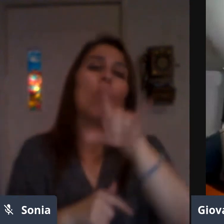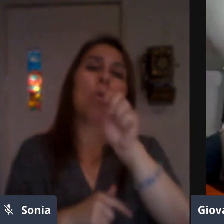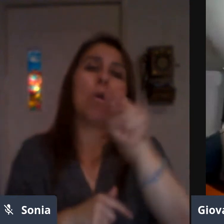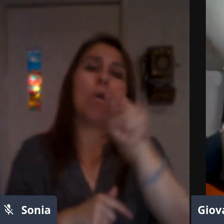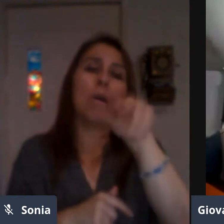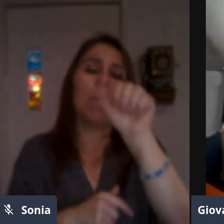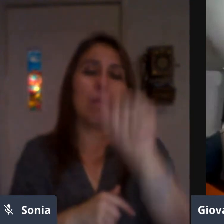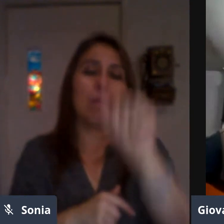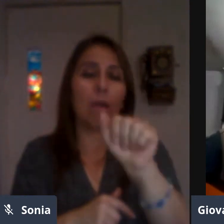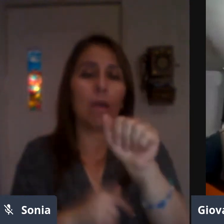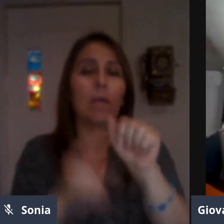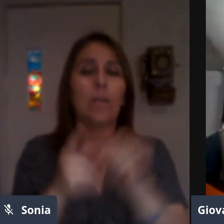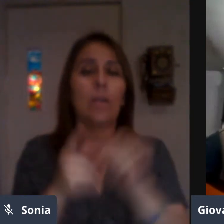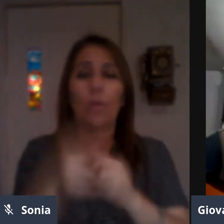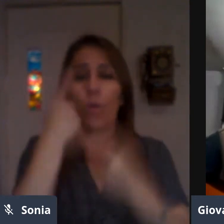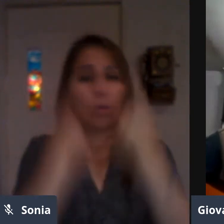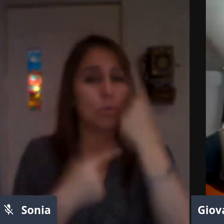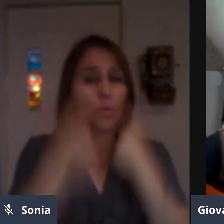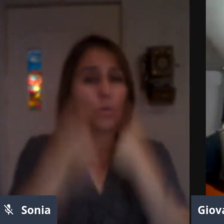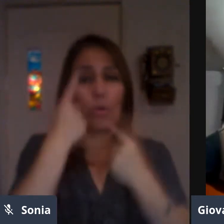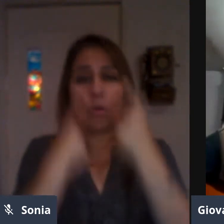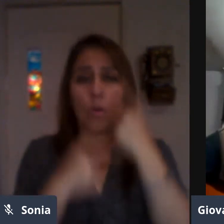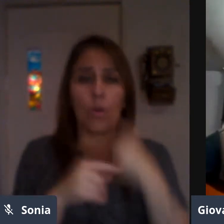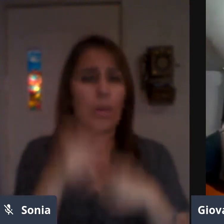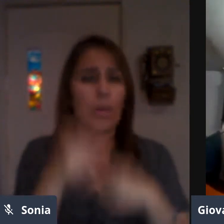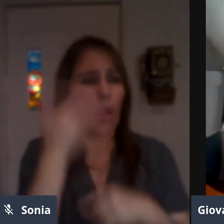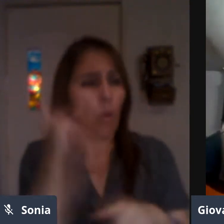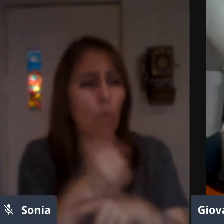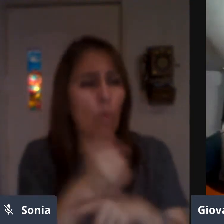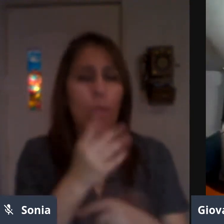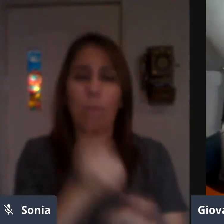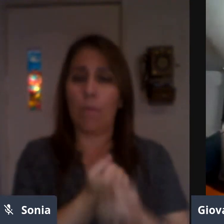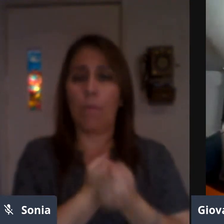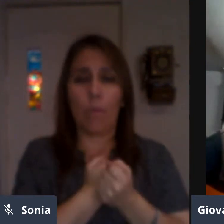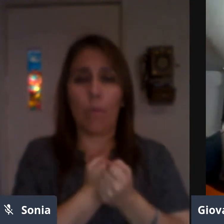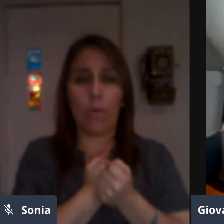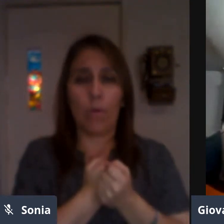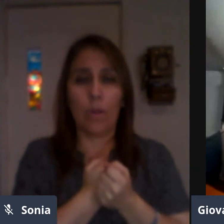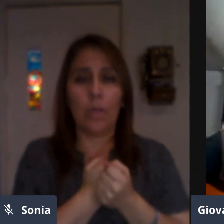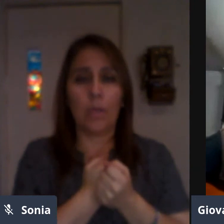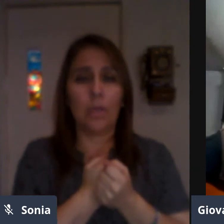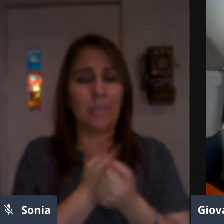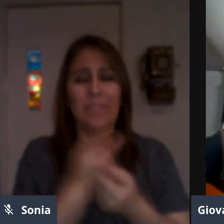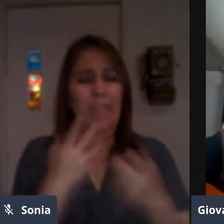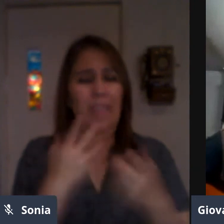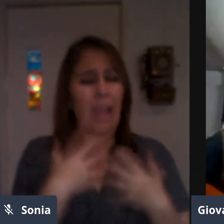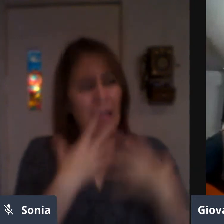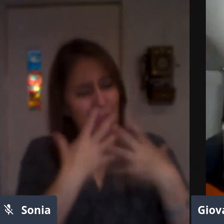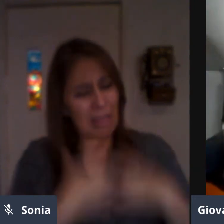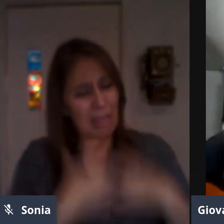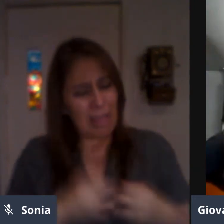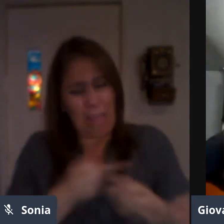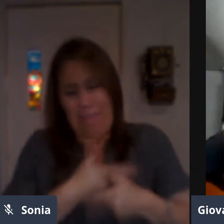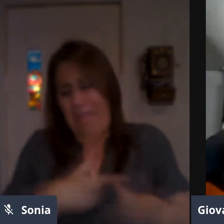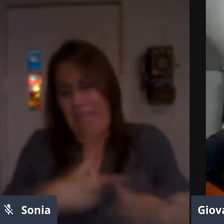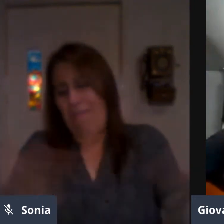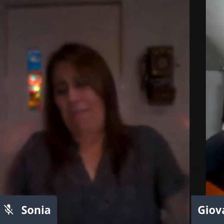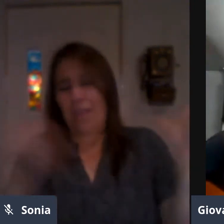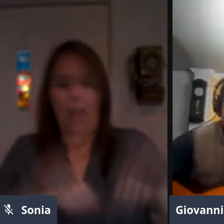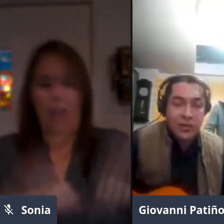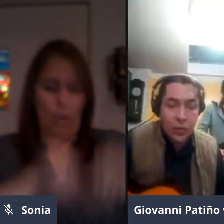mano de su amor y de la pena living al